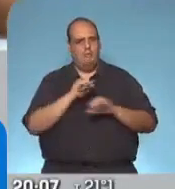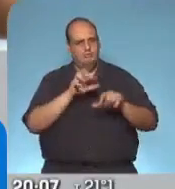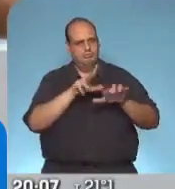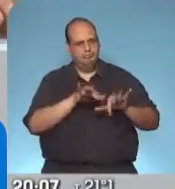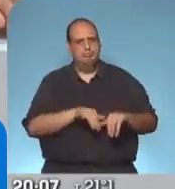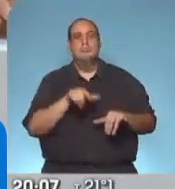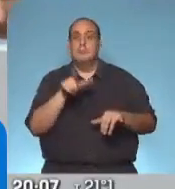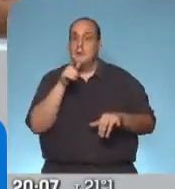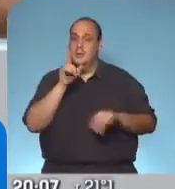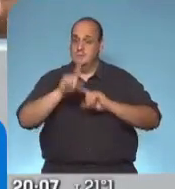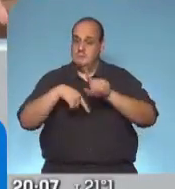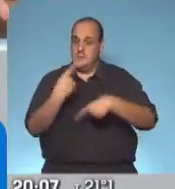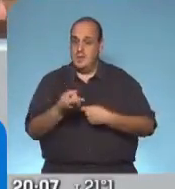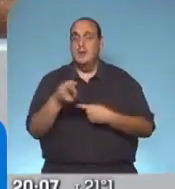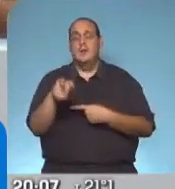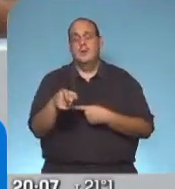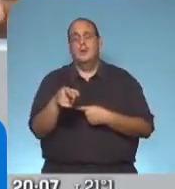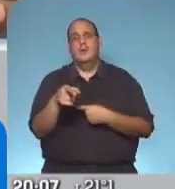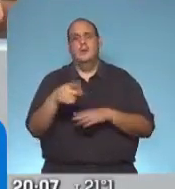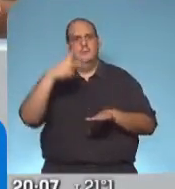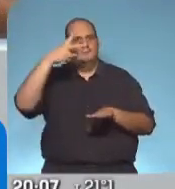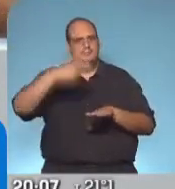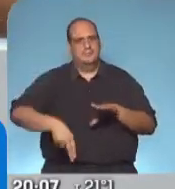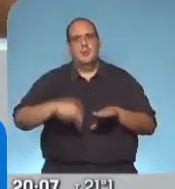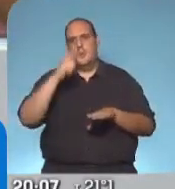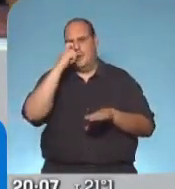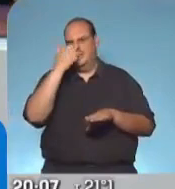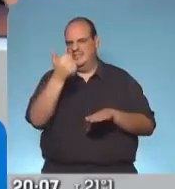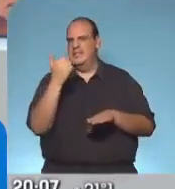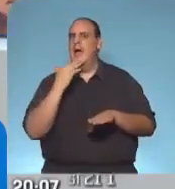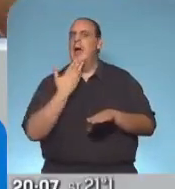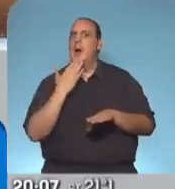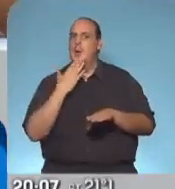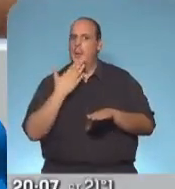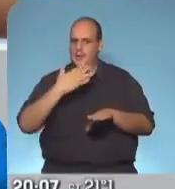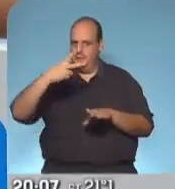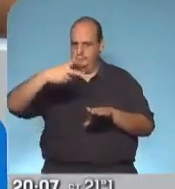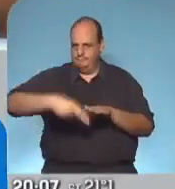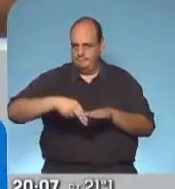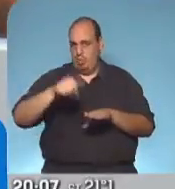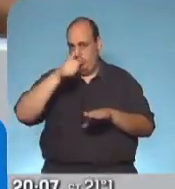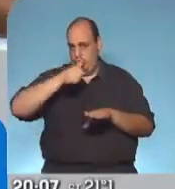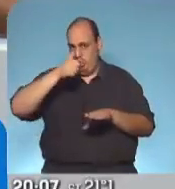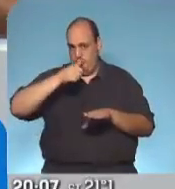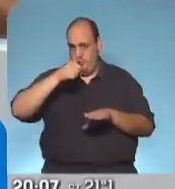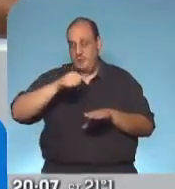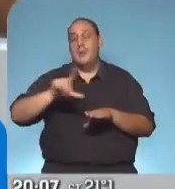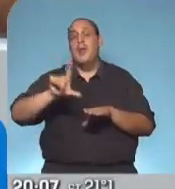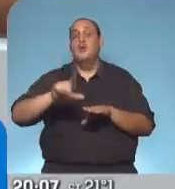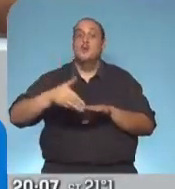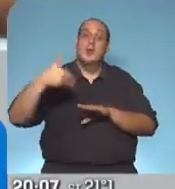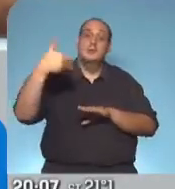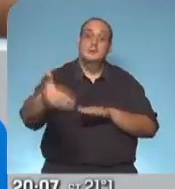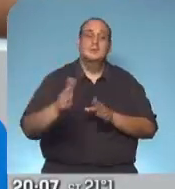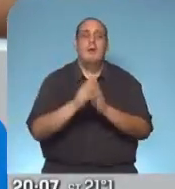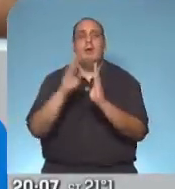mañana, porque sabemos que vence el plazo del 26 de abril, que era nuestra cuarentena administrada, vence este domingo para iniciar